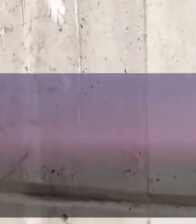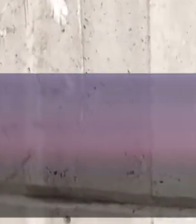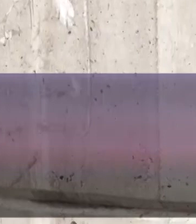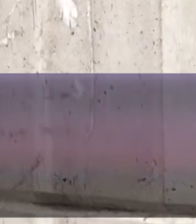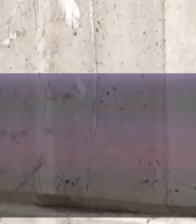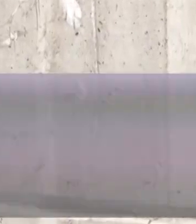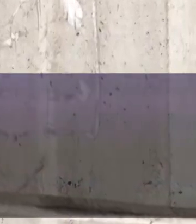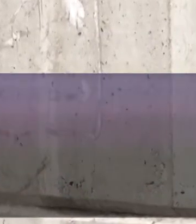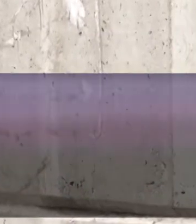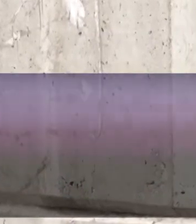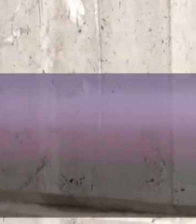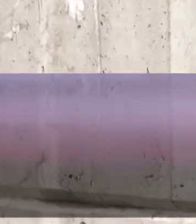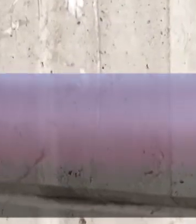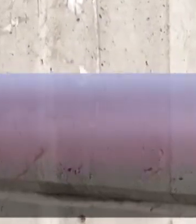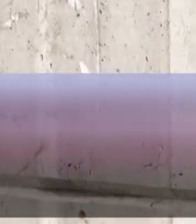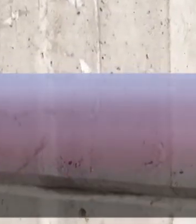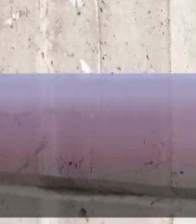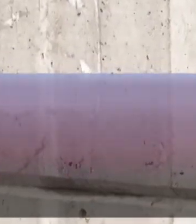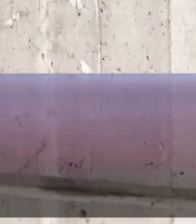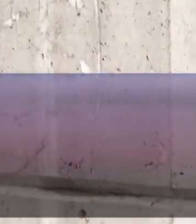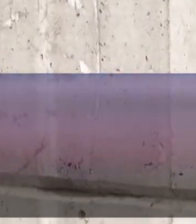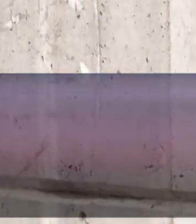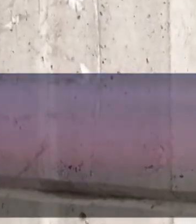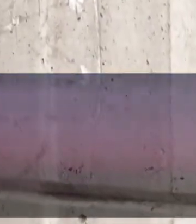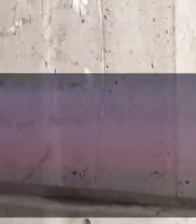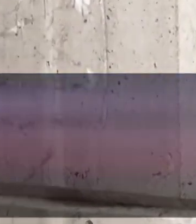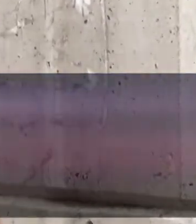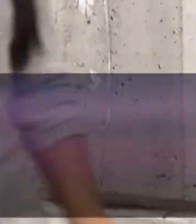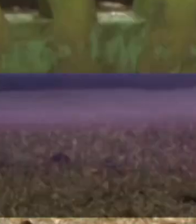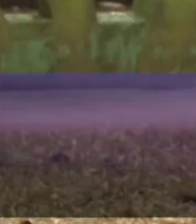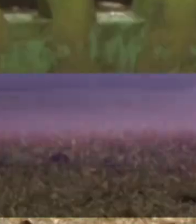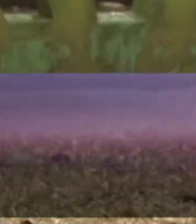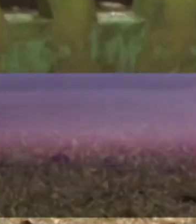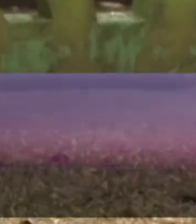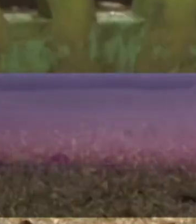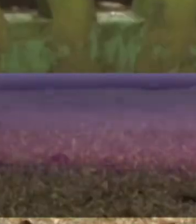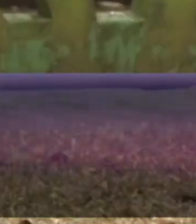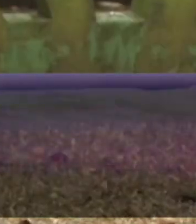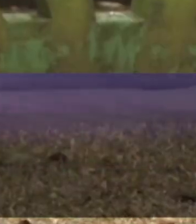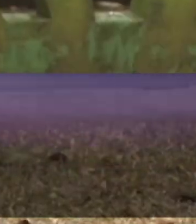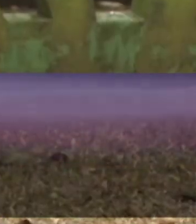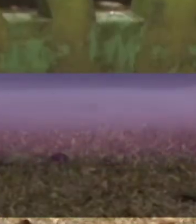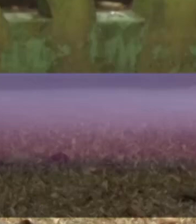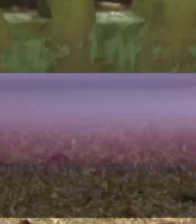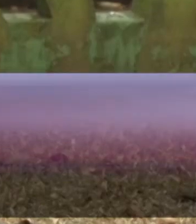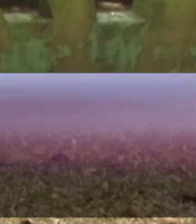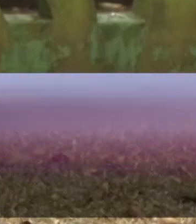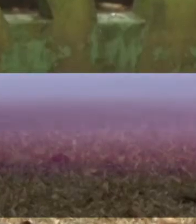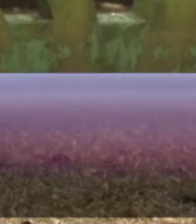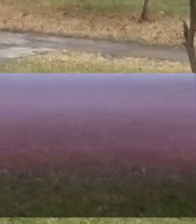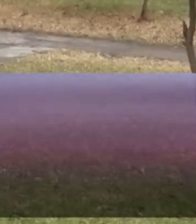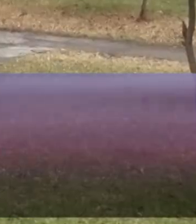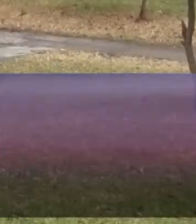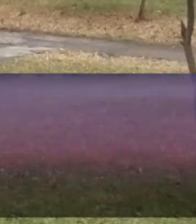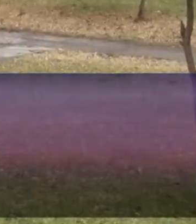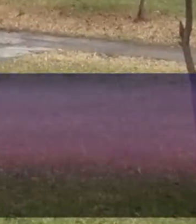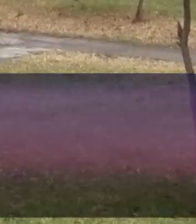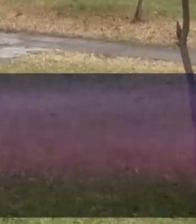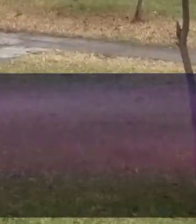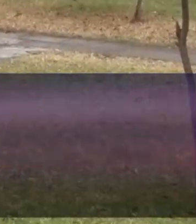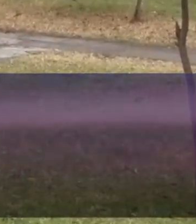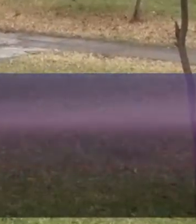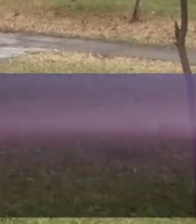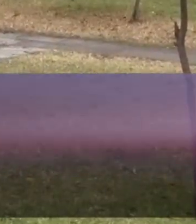insuficiente para poder tener cobertura de las múltiples necesidades que la sociedad plantea. Digo